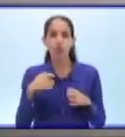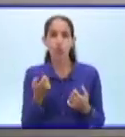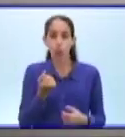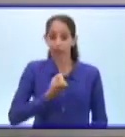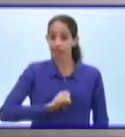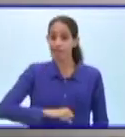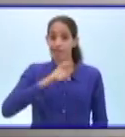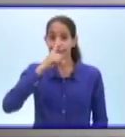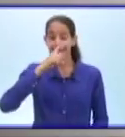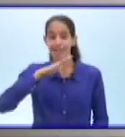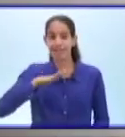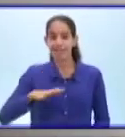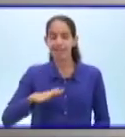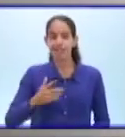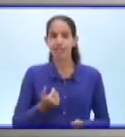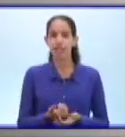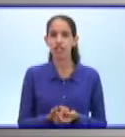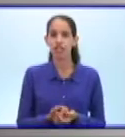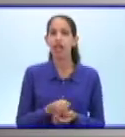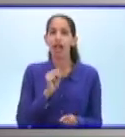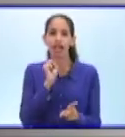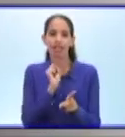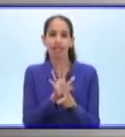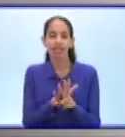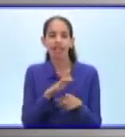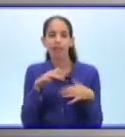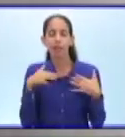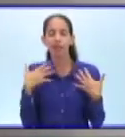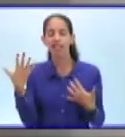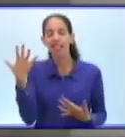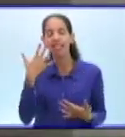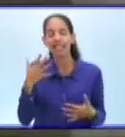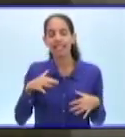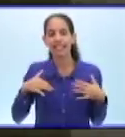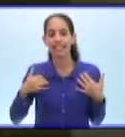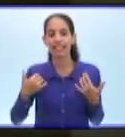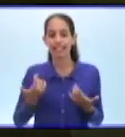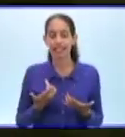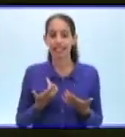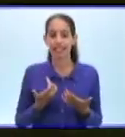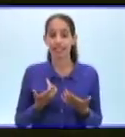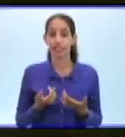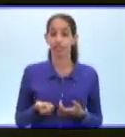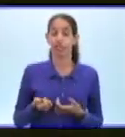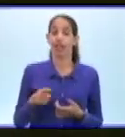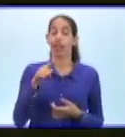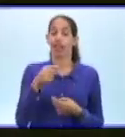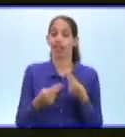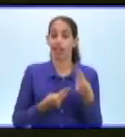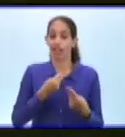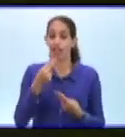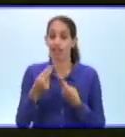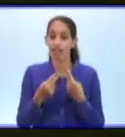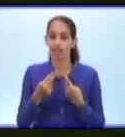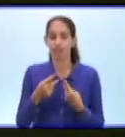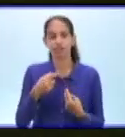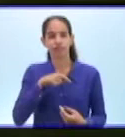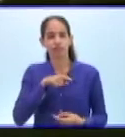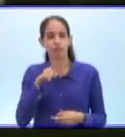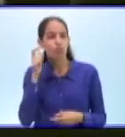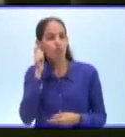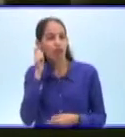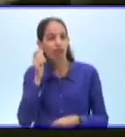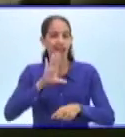Para entonces Carmen estaba prácticamente inválida temporalmente debido a complicaciones durante el parto y se le notaba enferma. Así